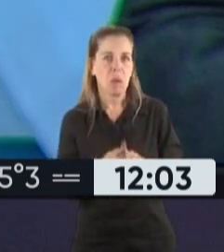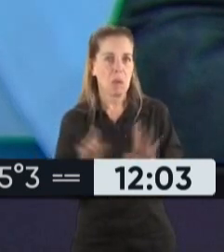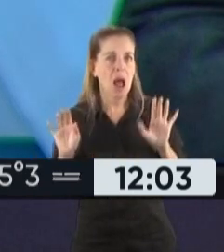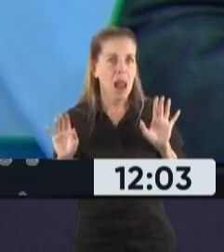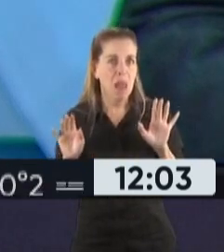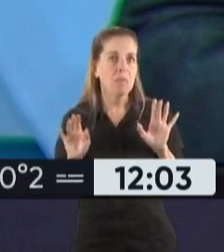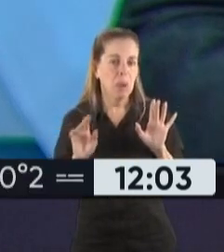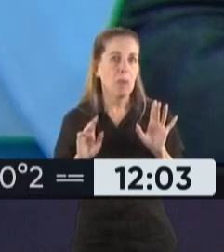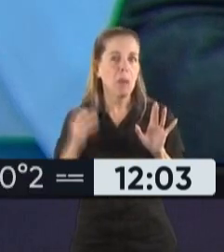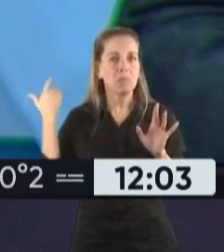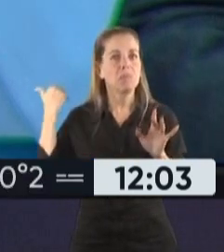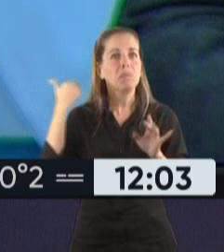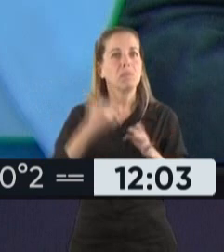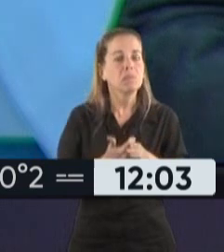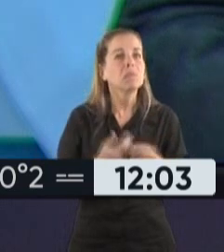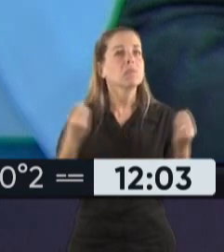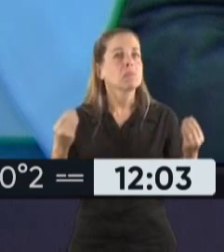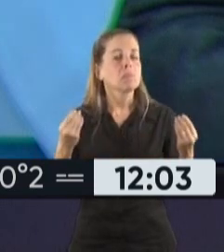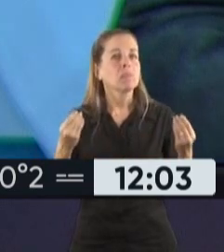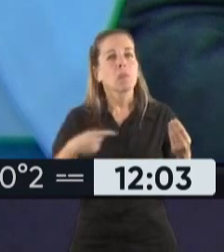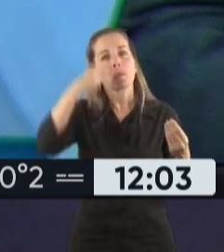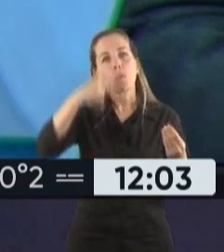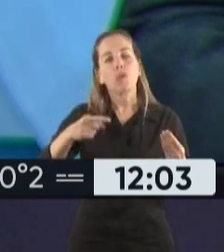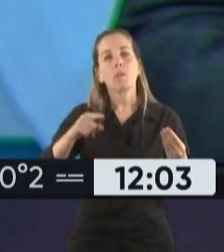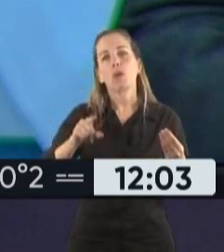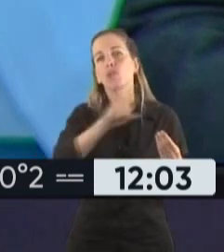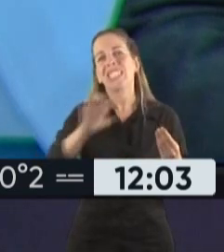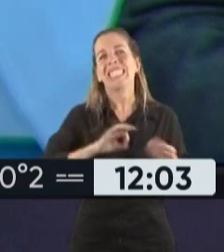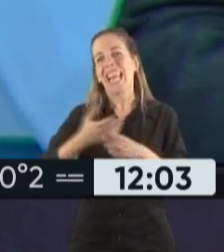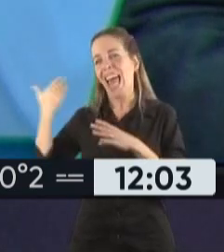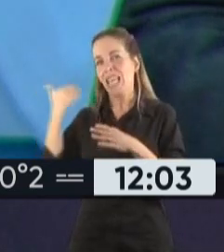viene de soportar la mayor sequía de los últimos 100 años.